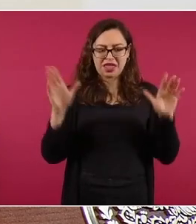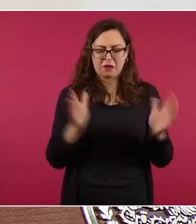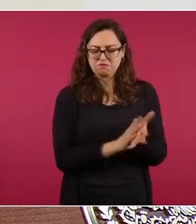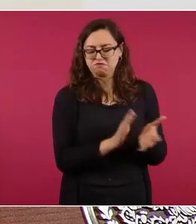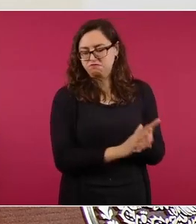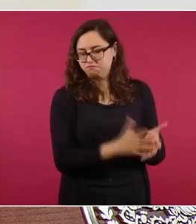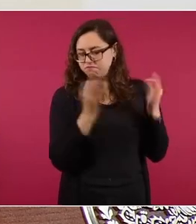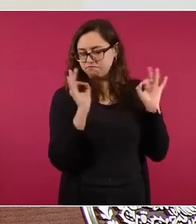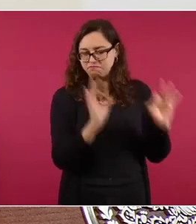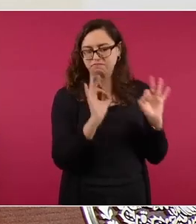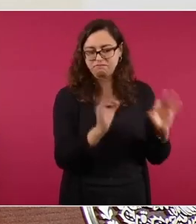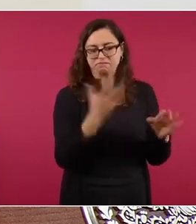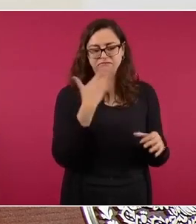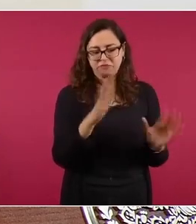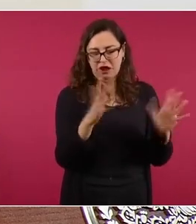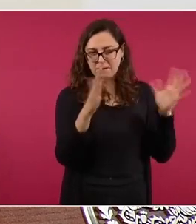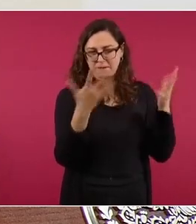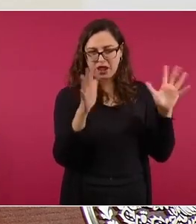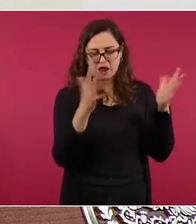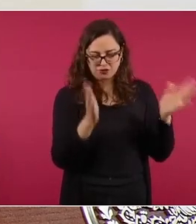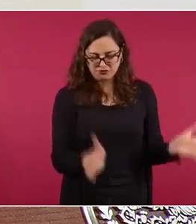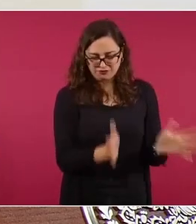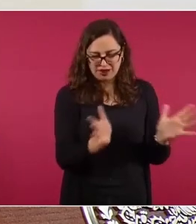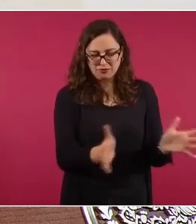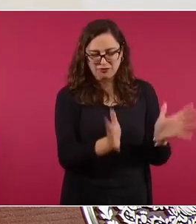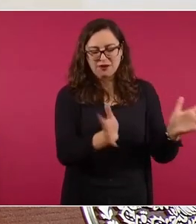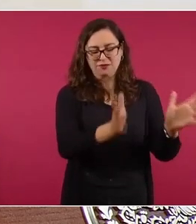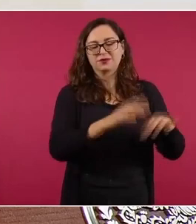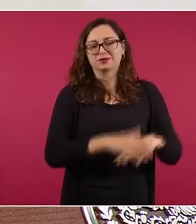Aplausos. Por eso me acordé de la canción de Chicoche,